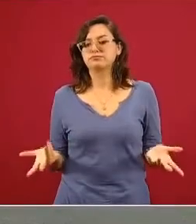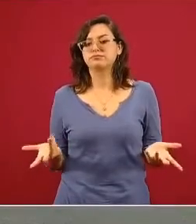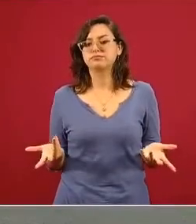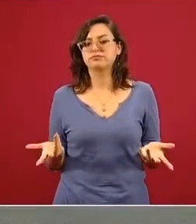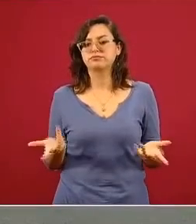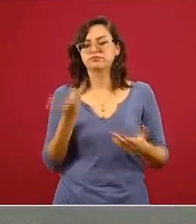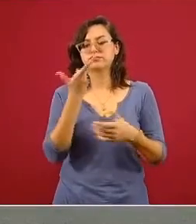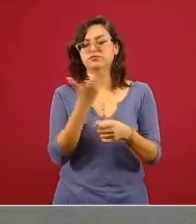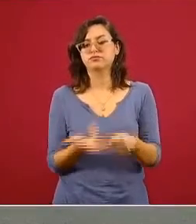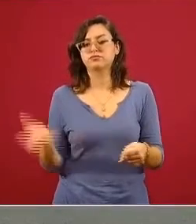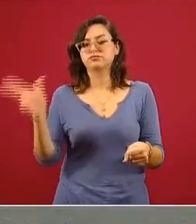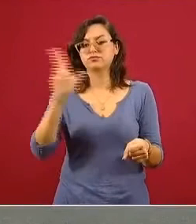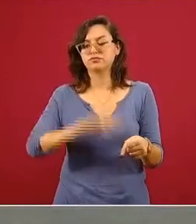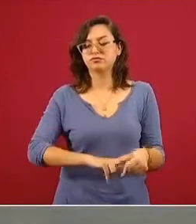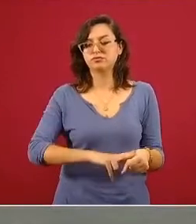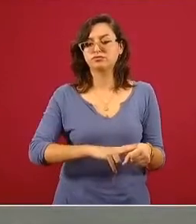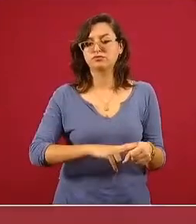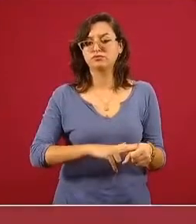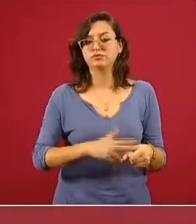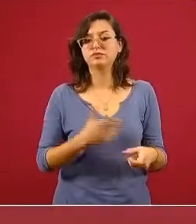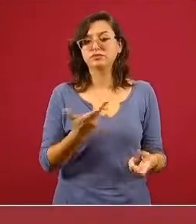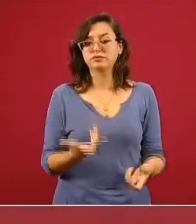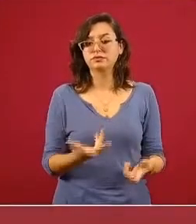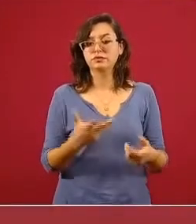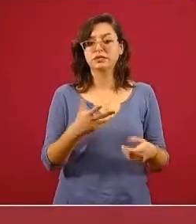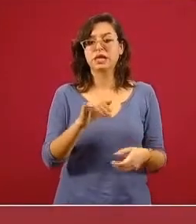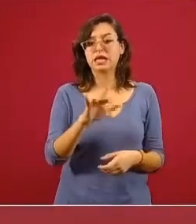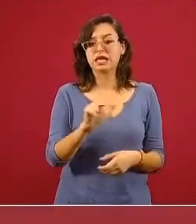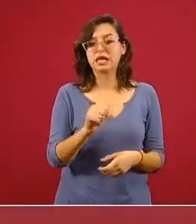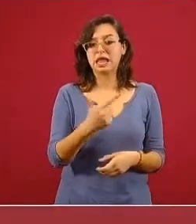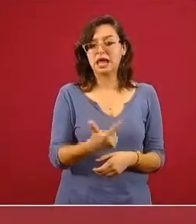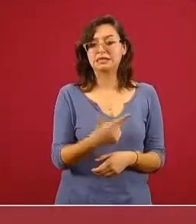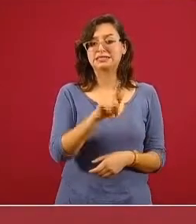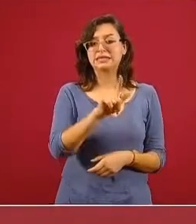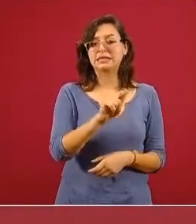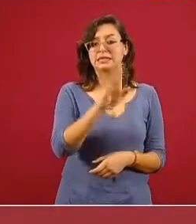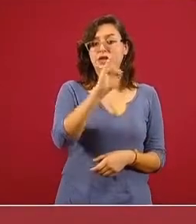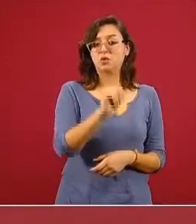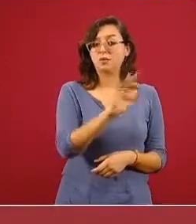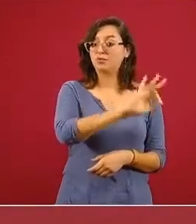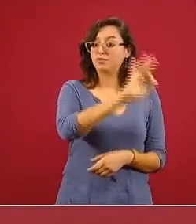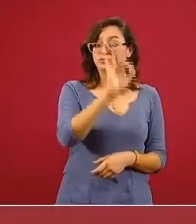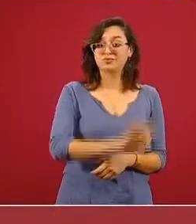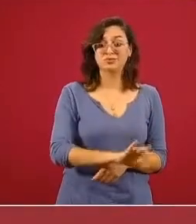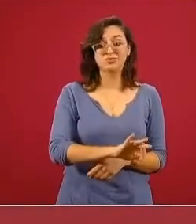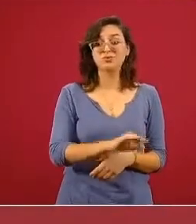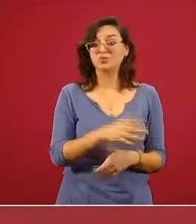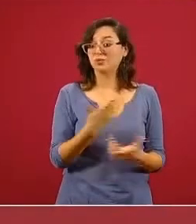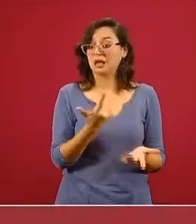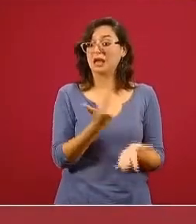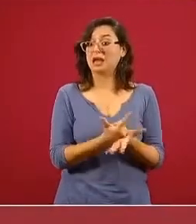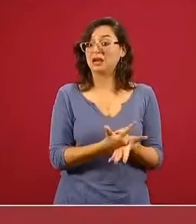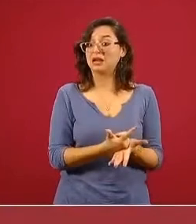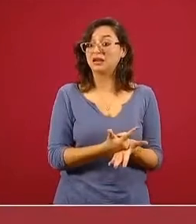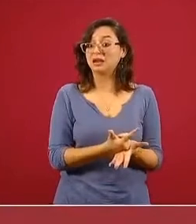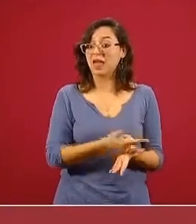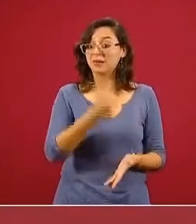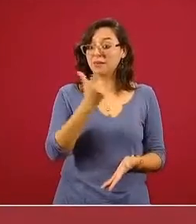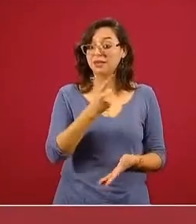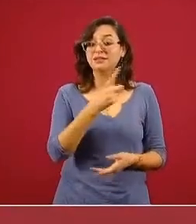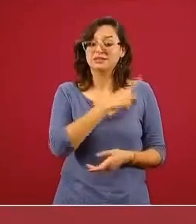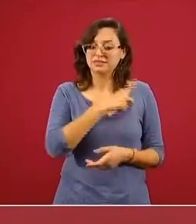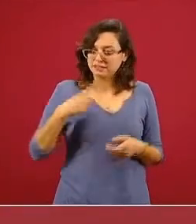precisamente a Nuevo León a una ocupación de camas general del 79%. Esto ya rebasó el nivel de seguridad de 70%. Se